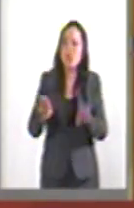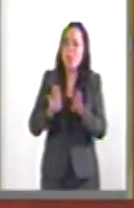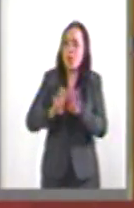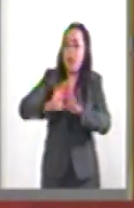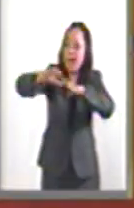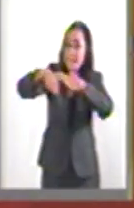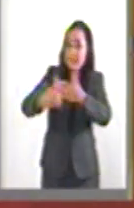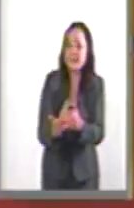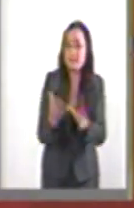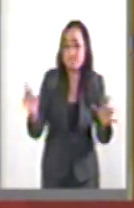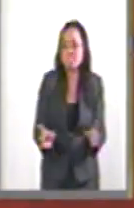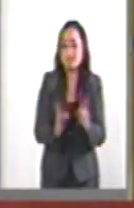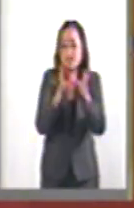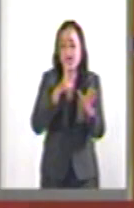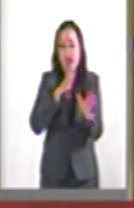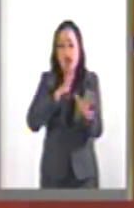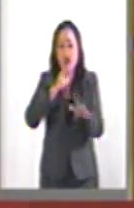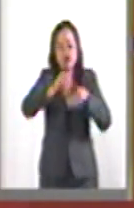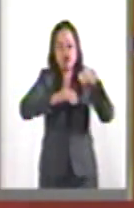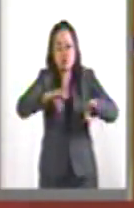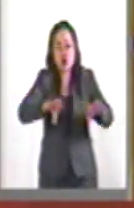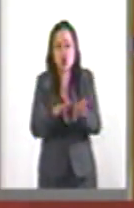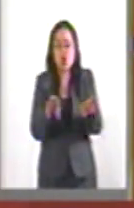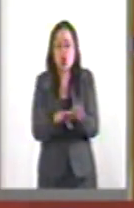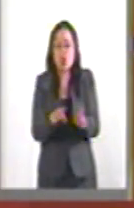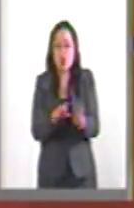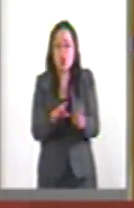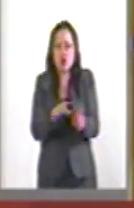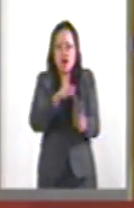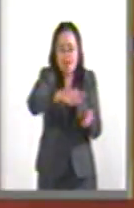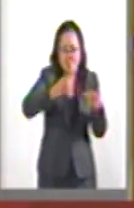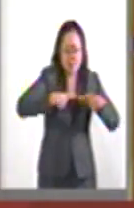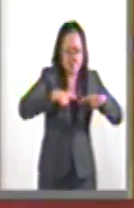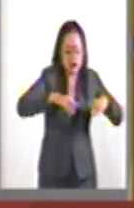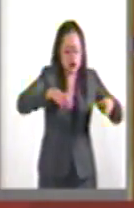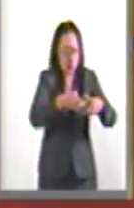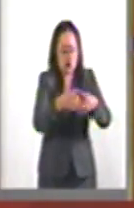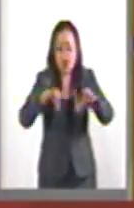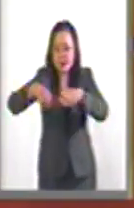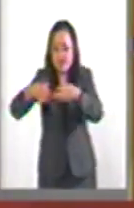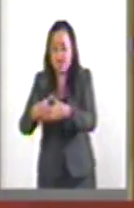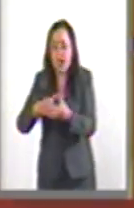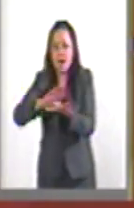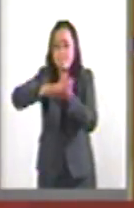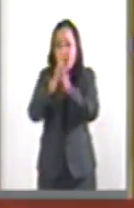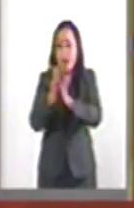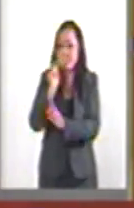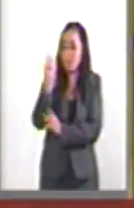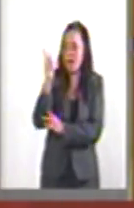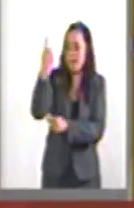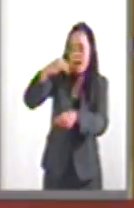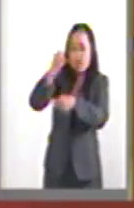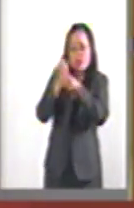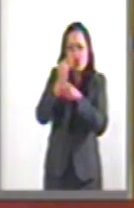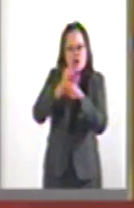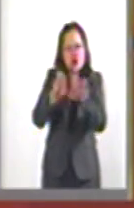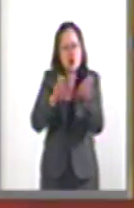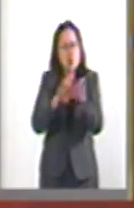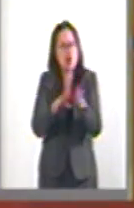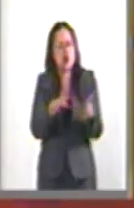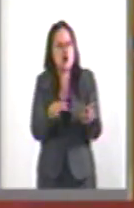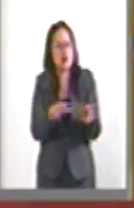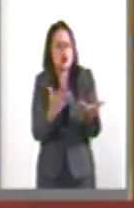a la mañana prácticamente, cómo se van a profesionalizar estos grupos especializados en investigación,